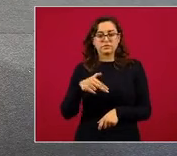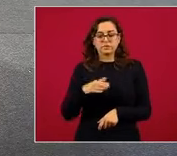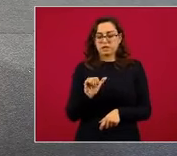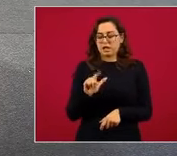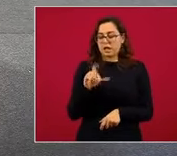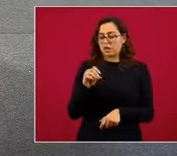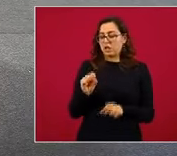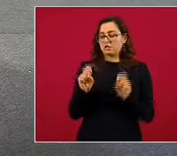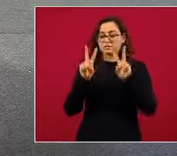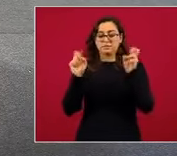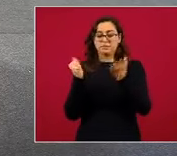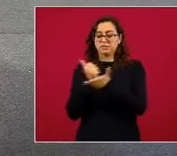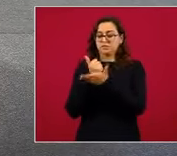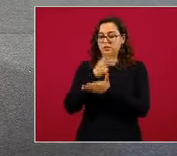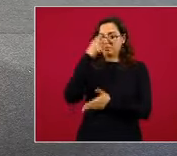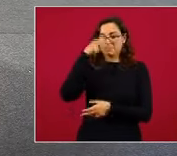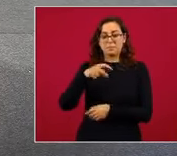en la Ciudad de México,